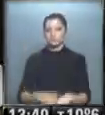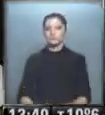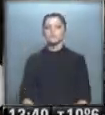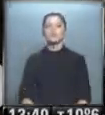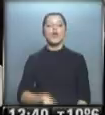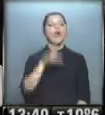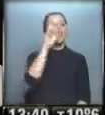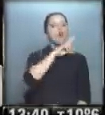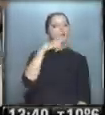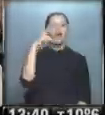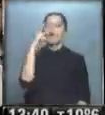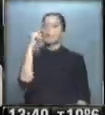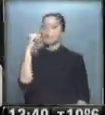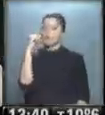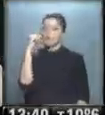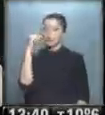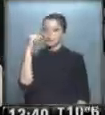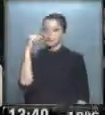señoras y